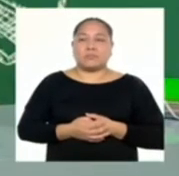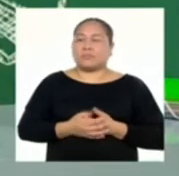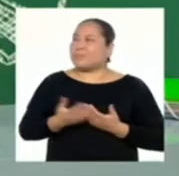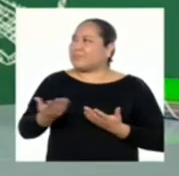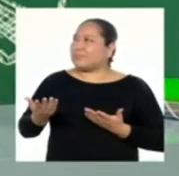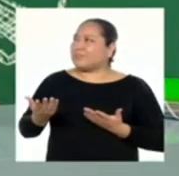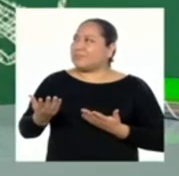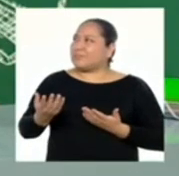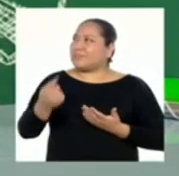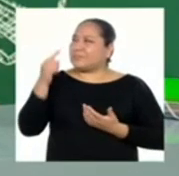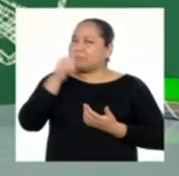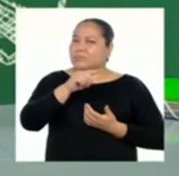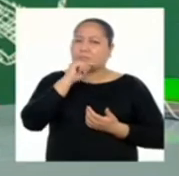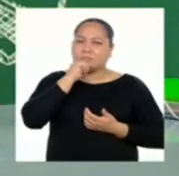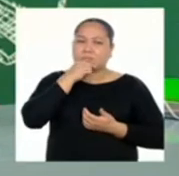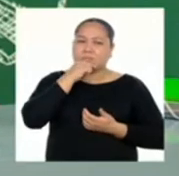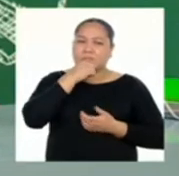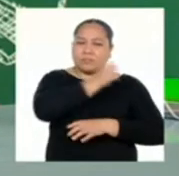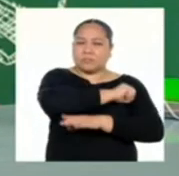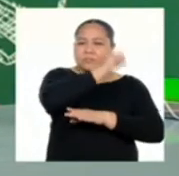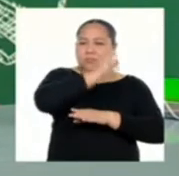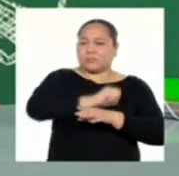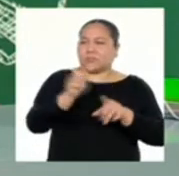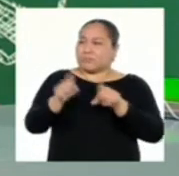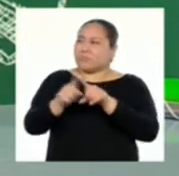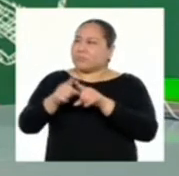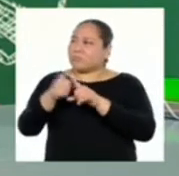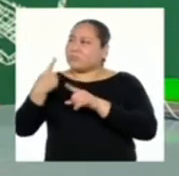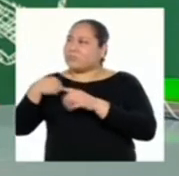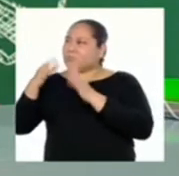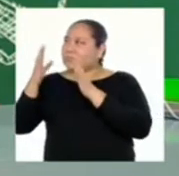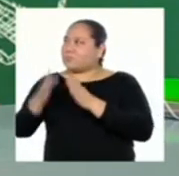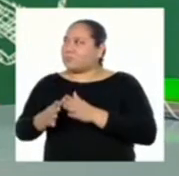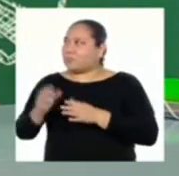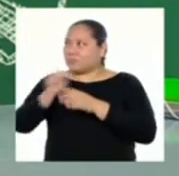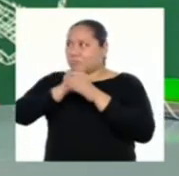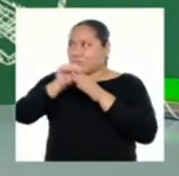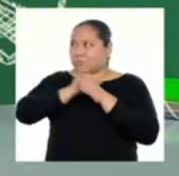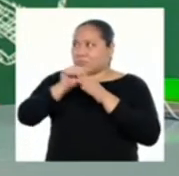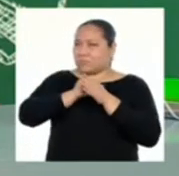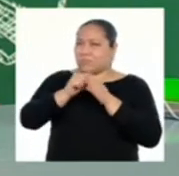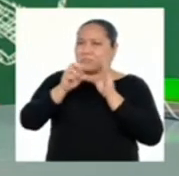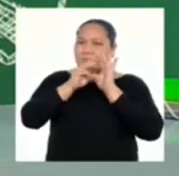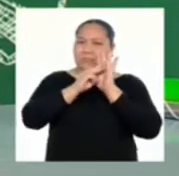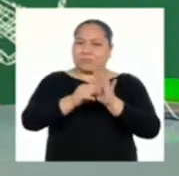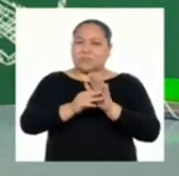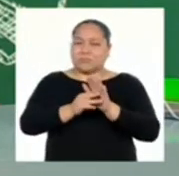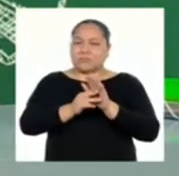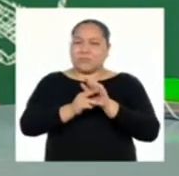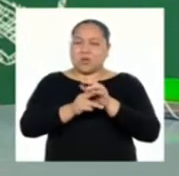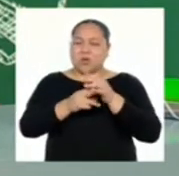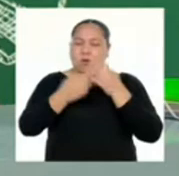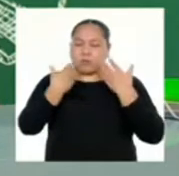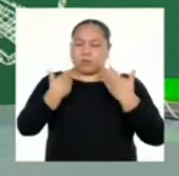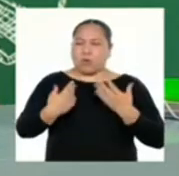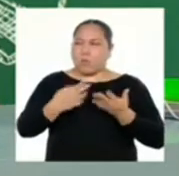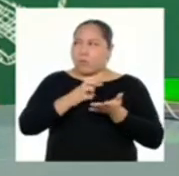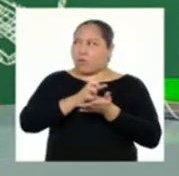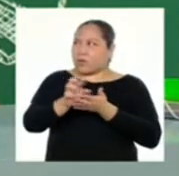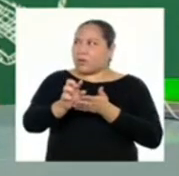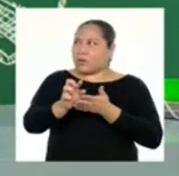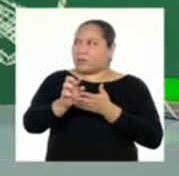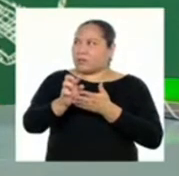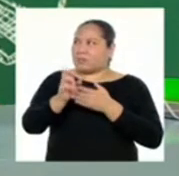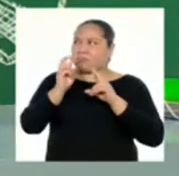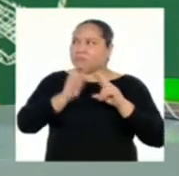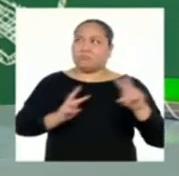O sea, tanto las mujeres indígenas como españolas practicaban modelos y valores relacionados con el honor, pureza, virtud.